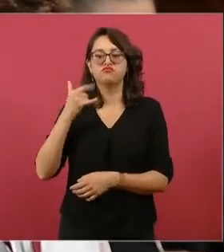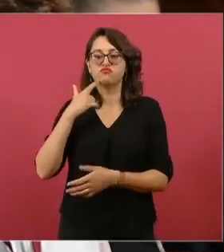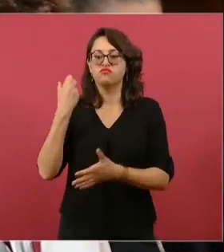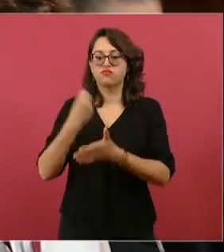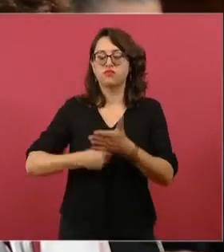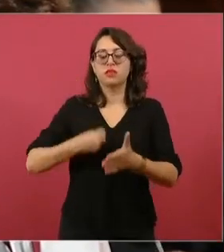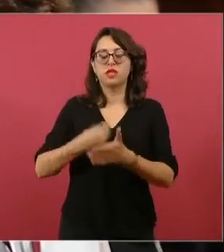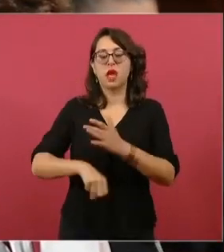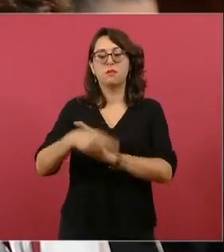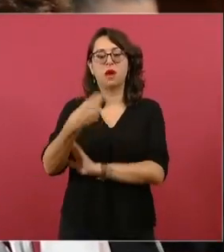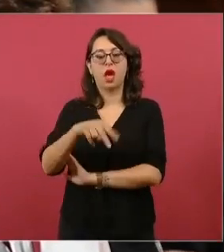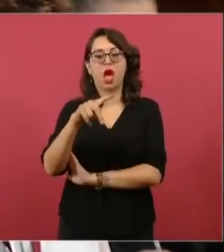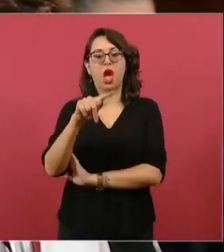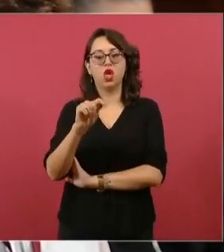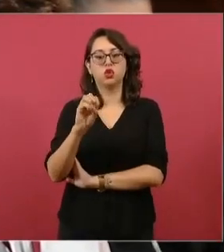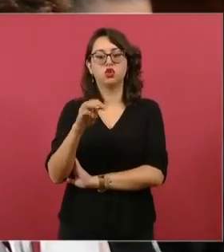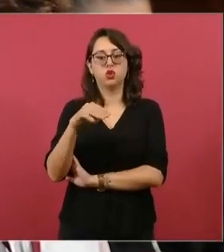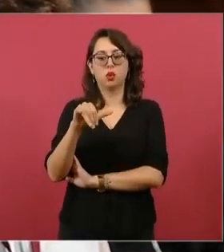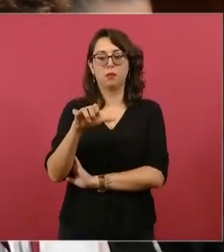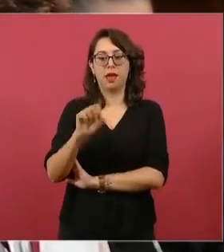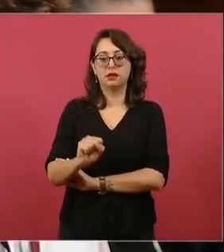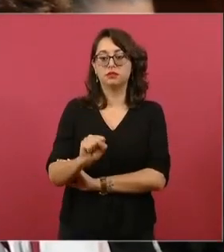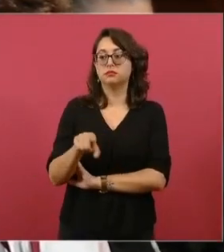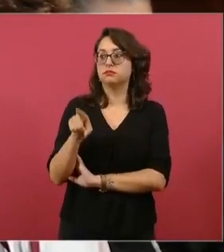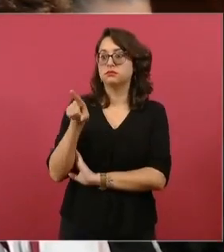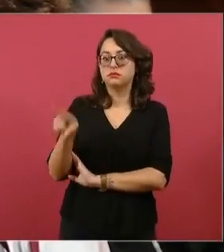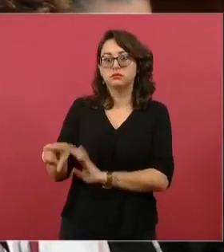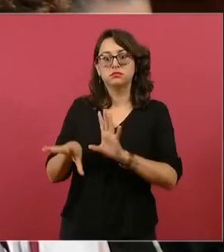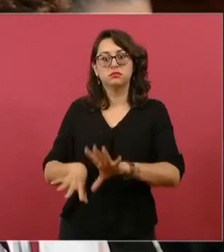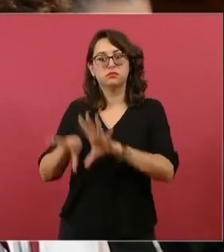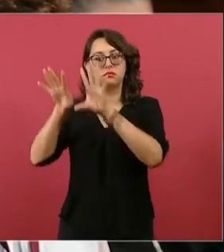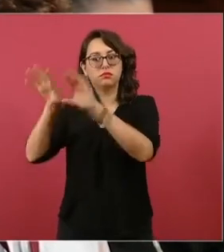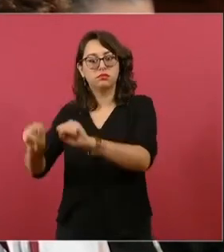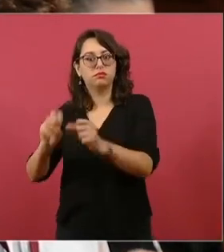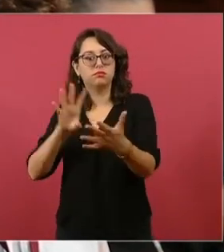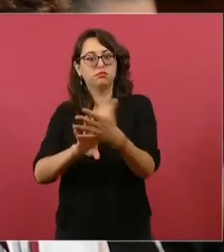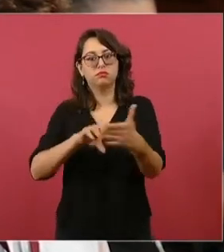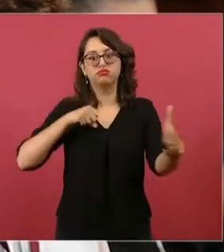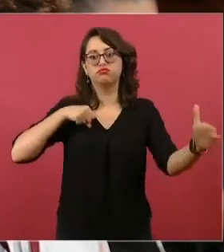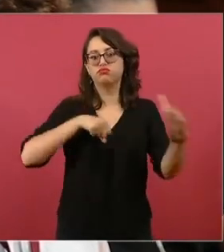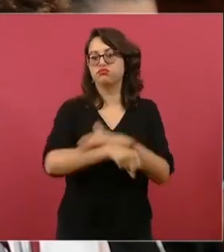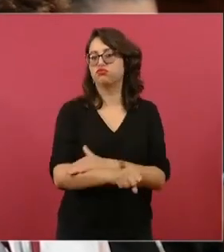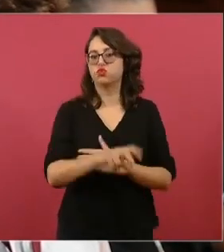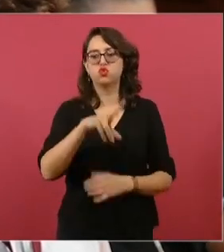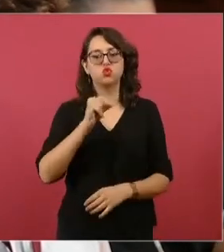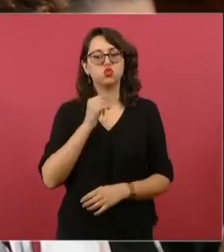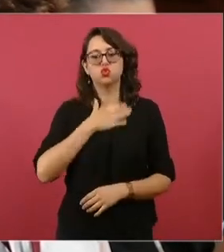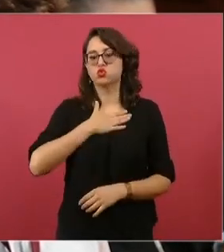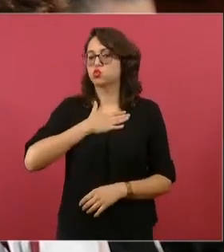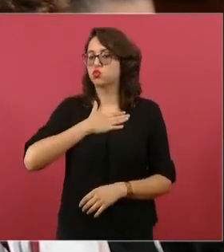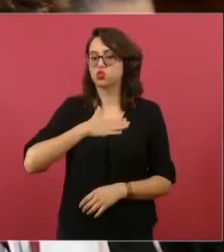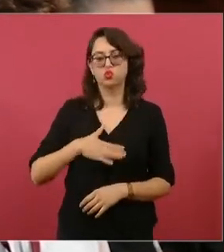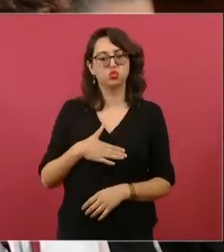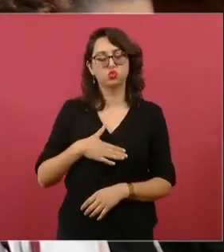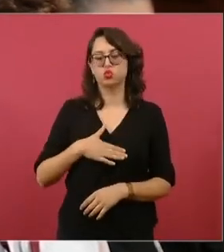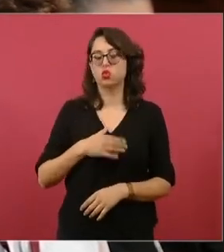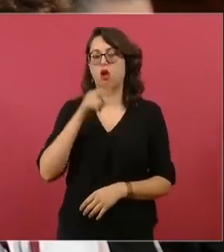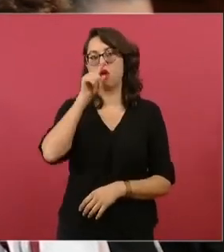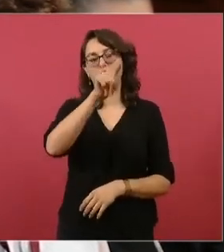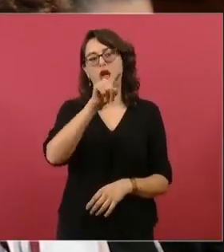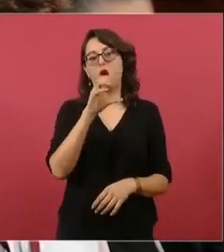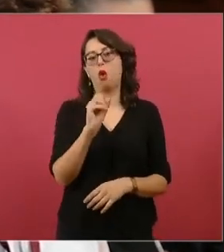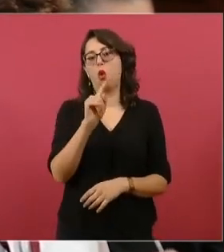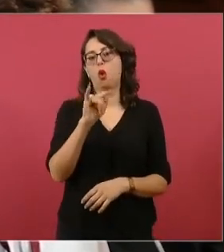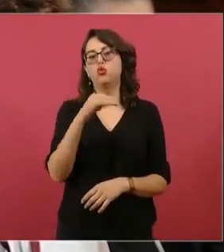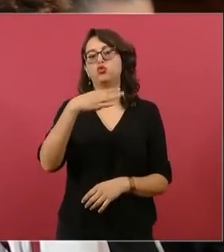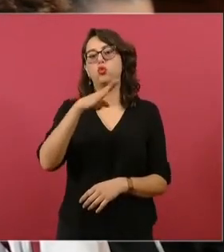Martínez Mandujano, se encuentra injustamente privado de su libertad en el penal de Otumba, Estado de México, por